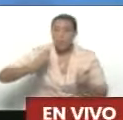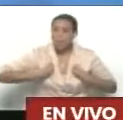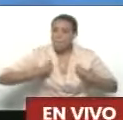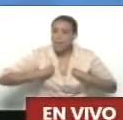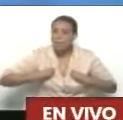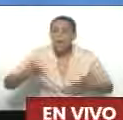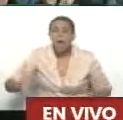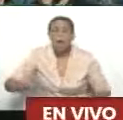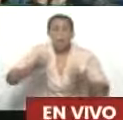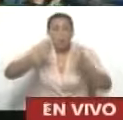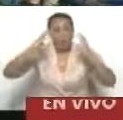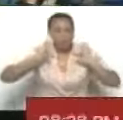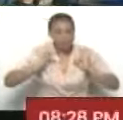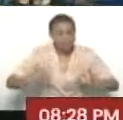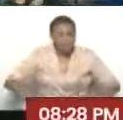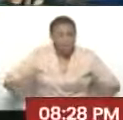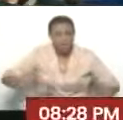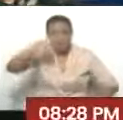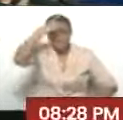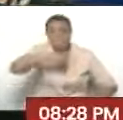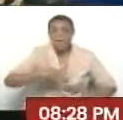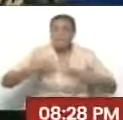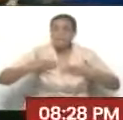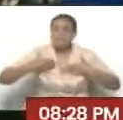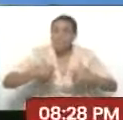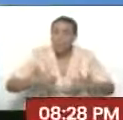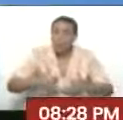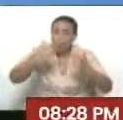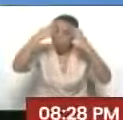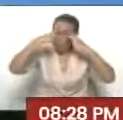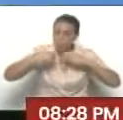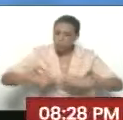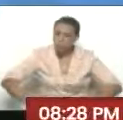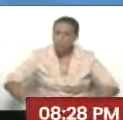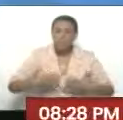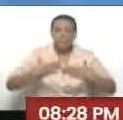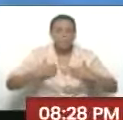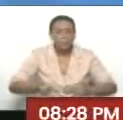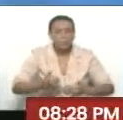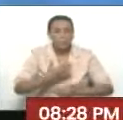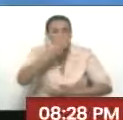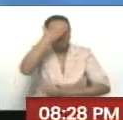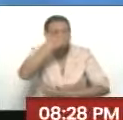para recuperarse físicamente, recuperar su salud,